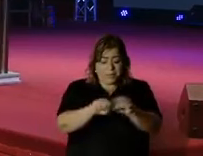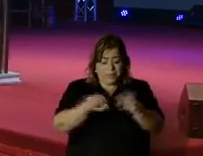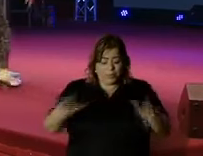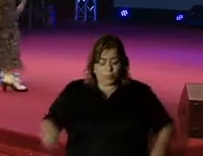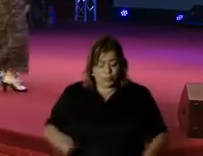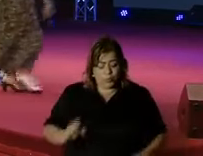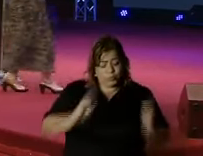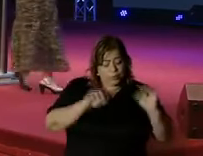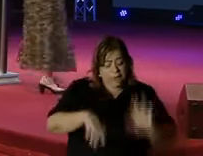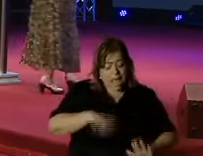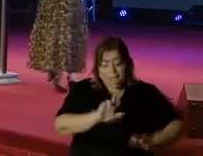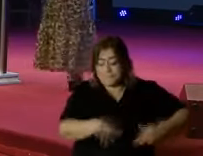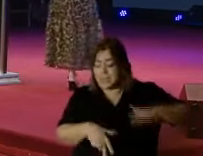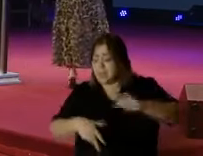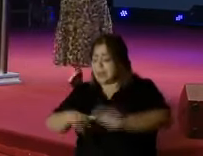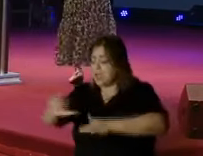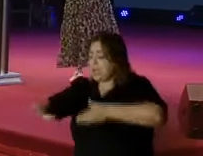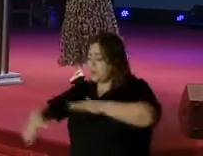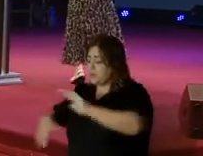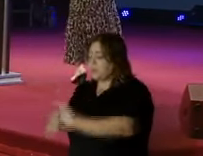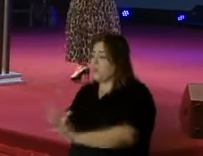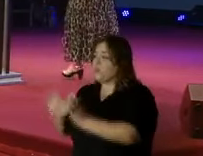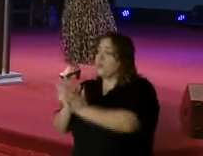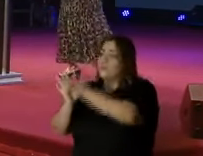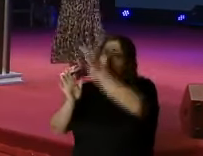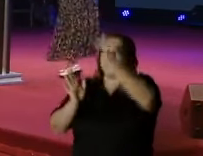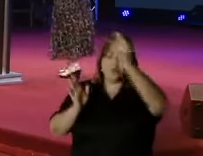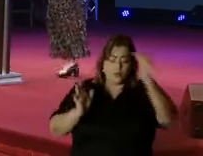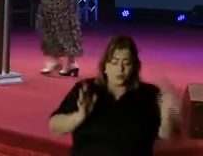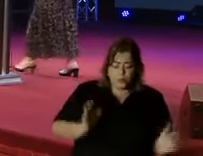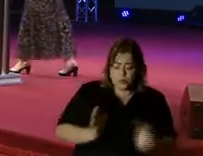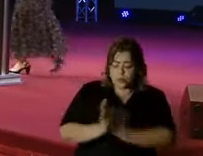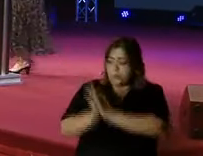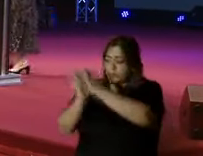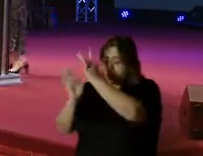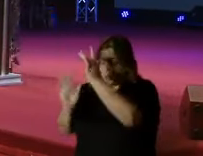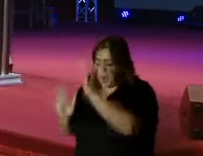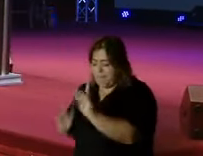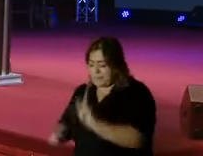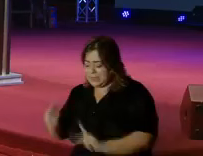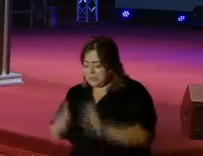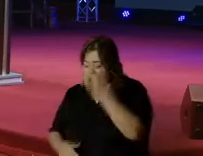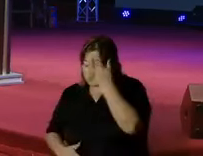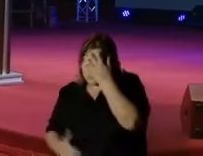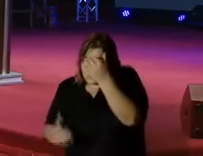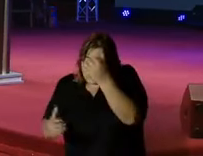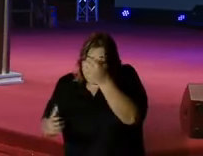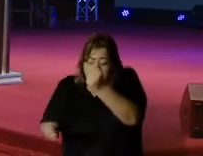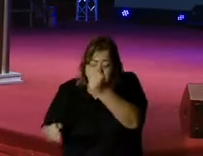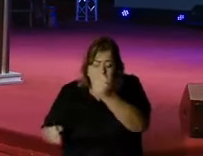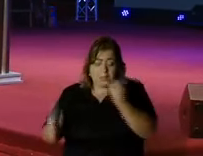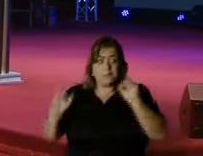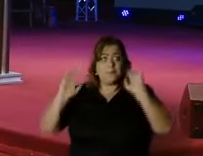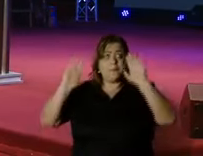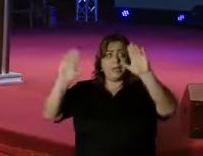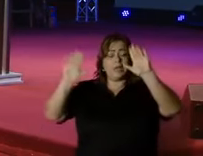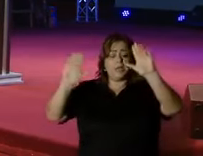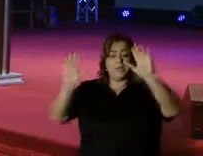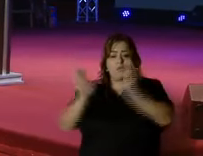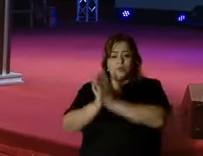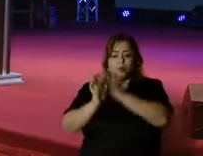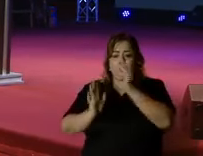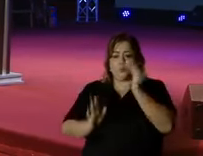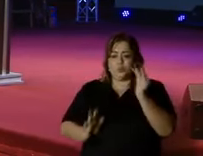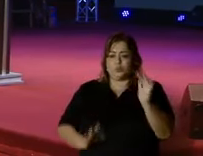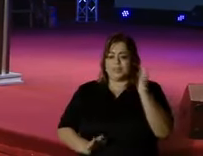con todos los hermanos allí, y allí cayó una gloria. Aquella cayó al piso, aquella fue sanada de cáncer, el otro, una gloria tremenda. Pero es que la